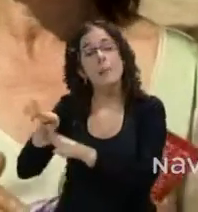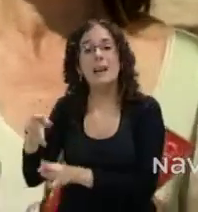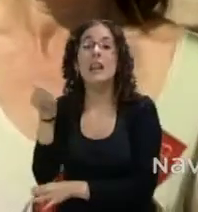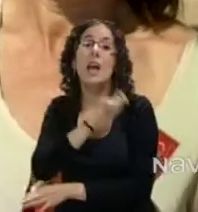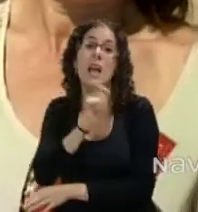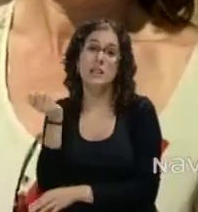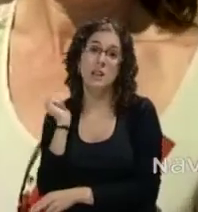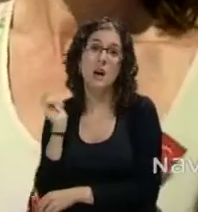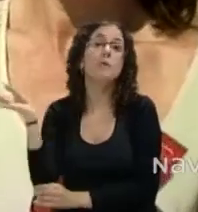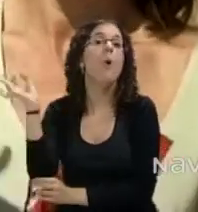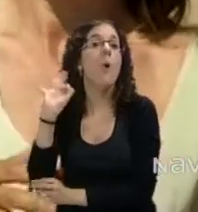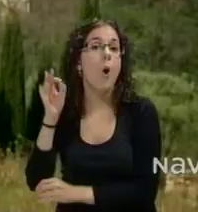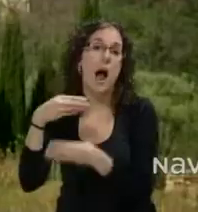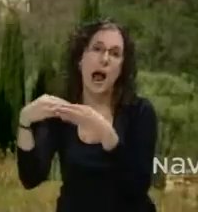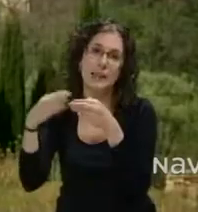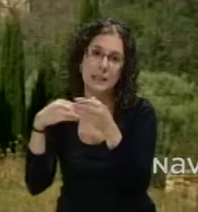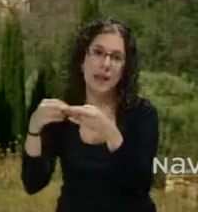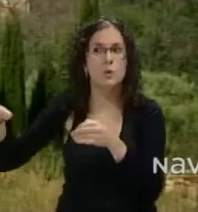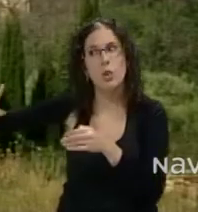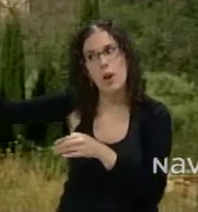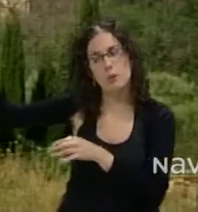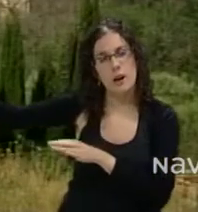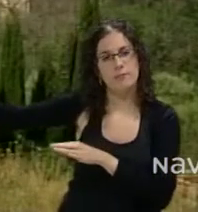los artesanos que hemos visto que tenían otra zona.